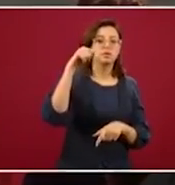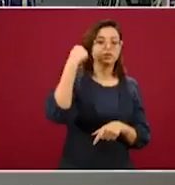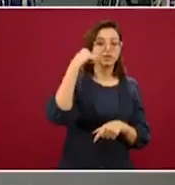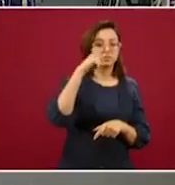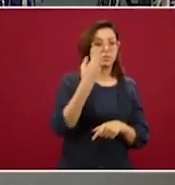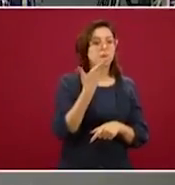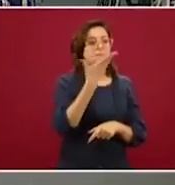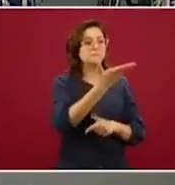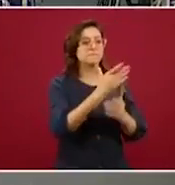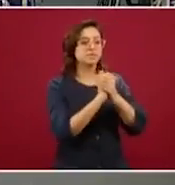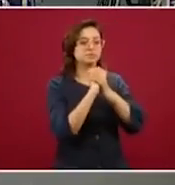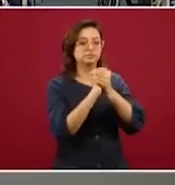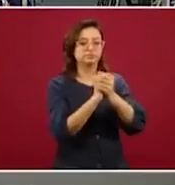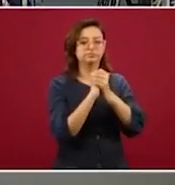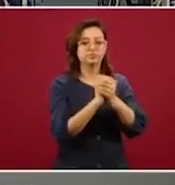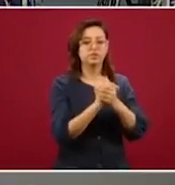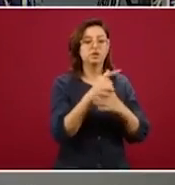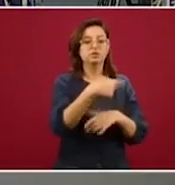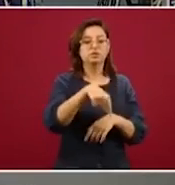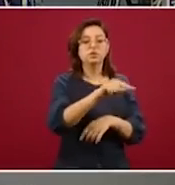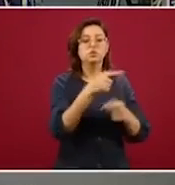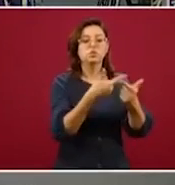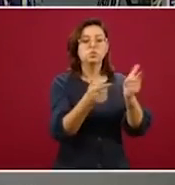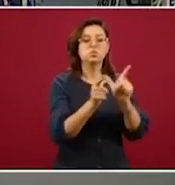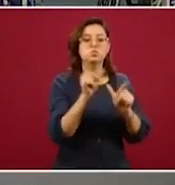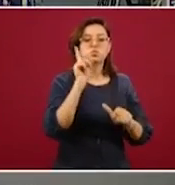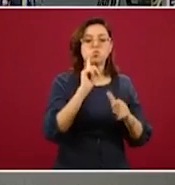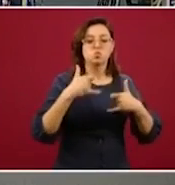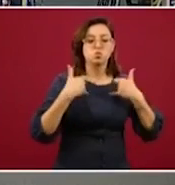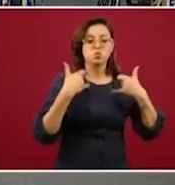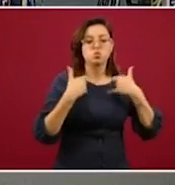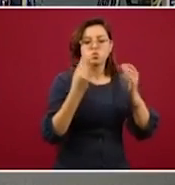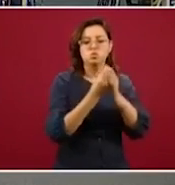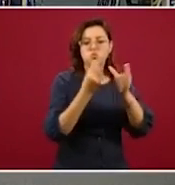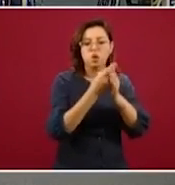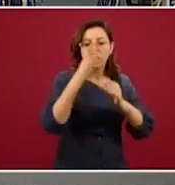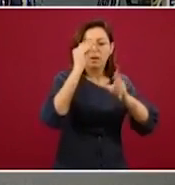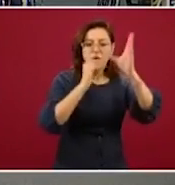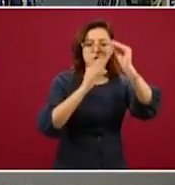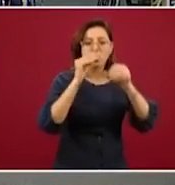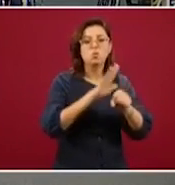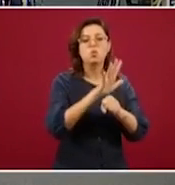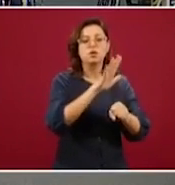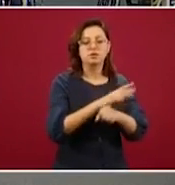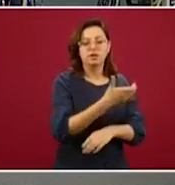la tanda, y que este grupo de mujeres jóvenes estuvieron trabajando, por ejemplo, en